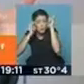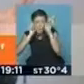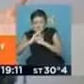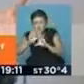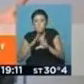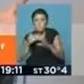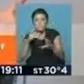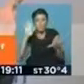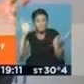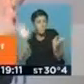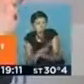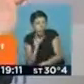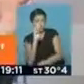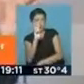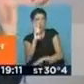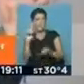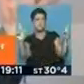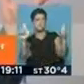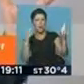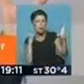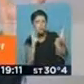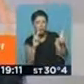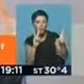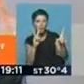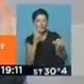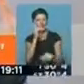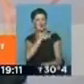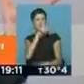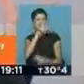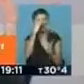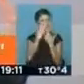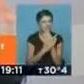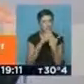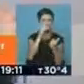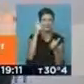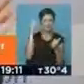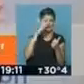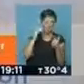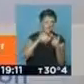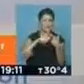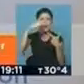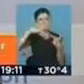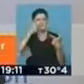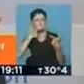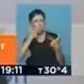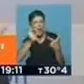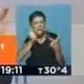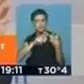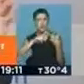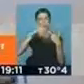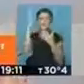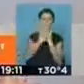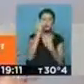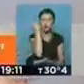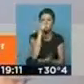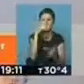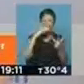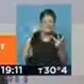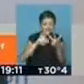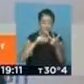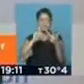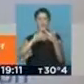imágenes donde dijo el jefe de ambiente de christina sergio massa el ministro de economía de cristina xx i love